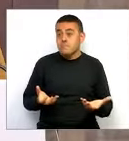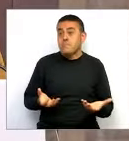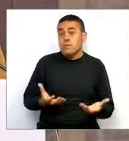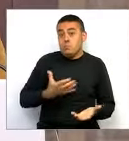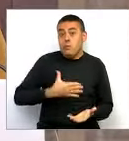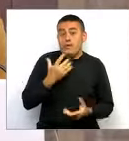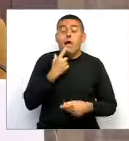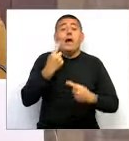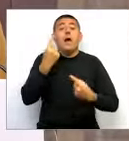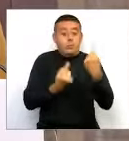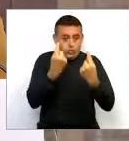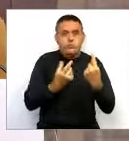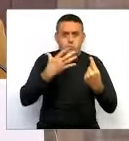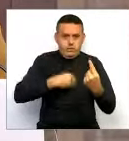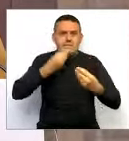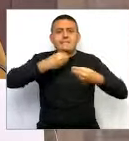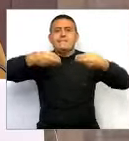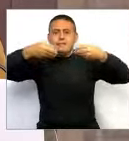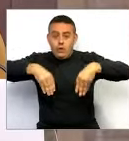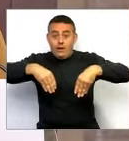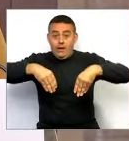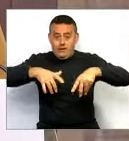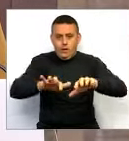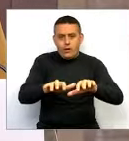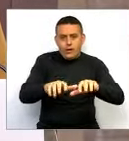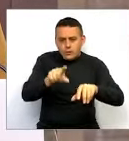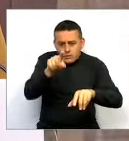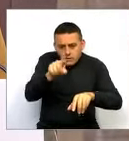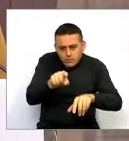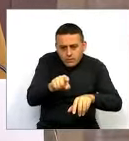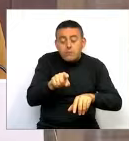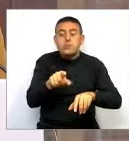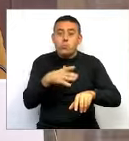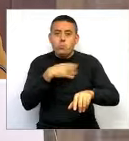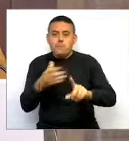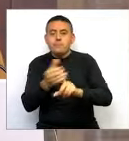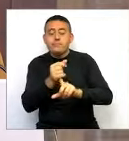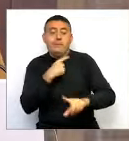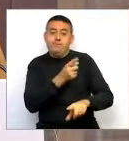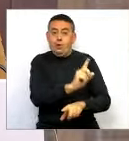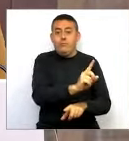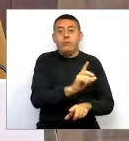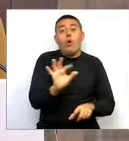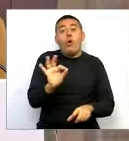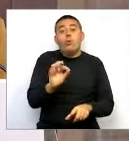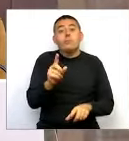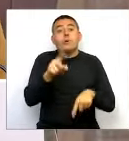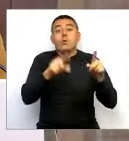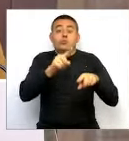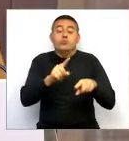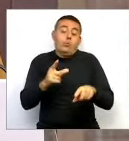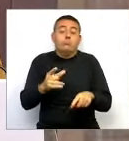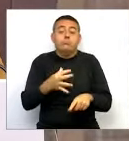ocasiones no sabemos si tiene alguna circunstancia y por tanto lo lógico y lo que realmente da seguridad es que esa persona